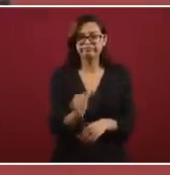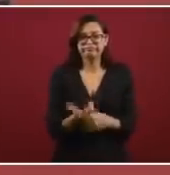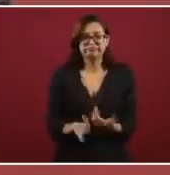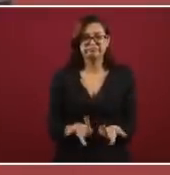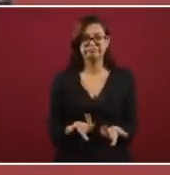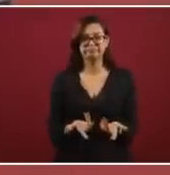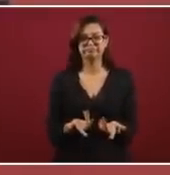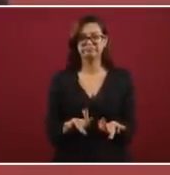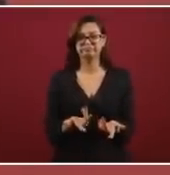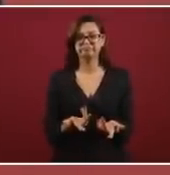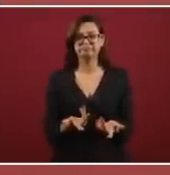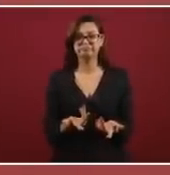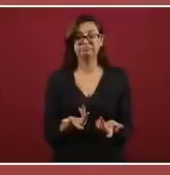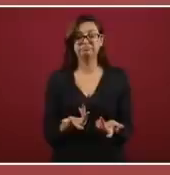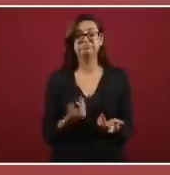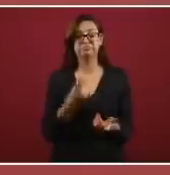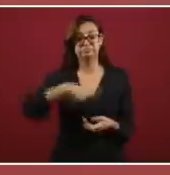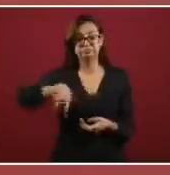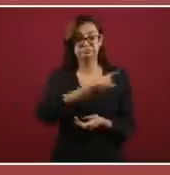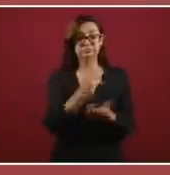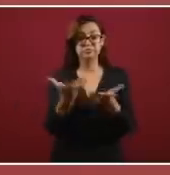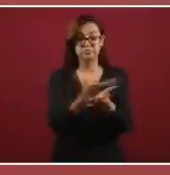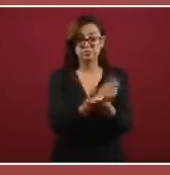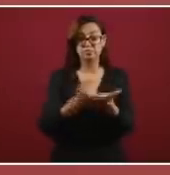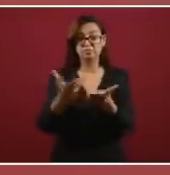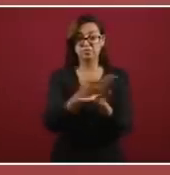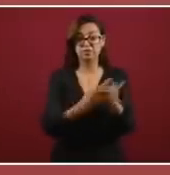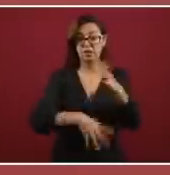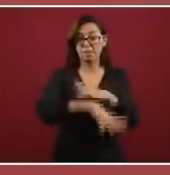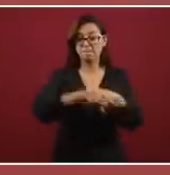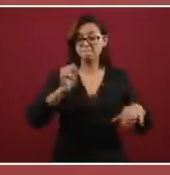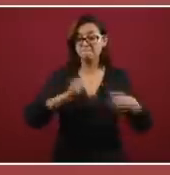cuando se van a quedar